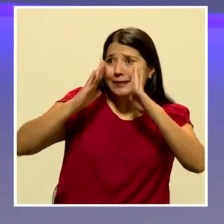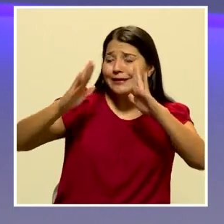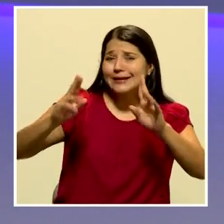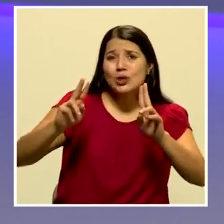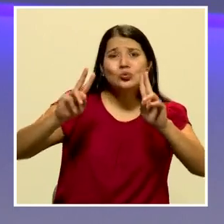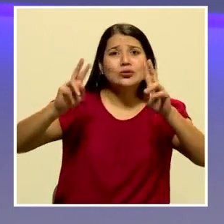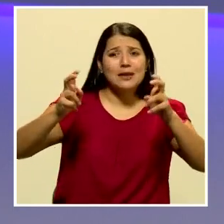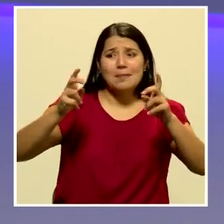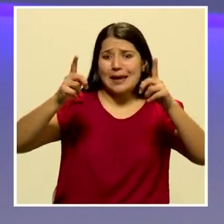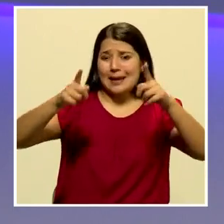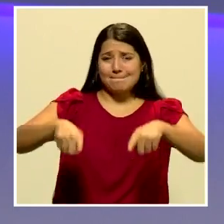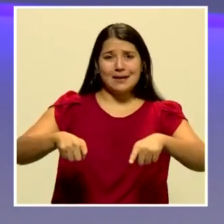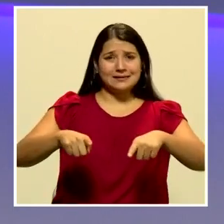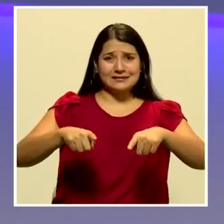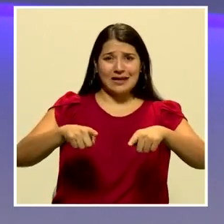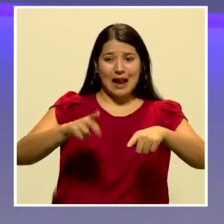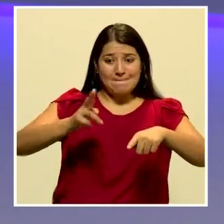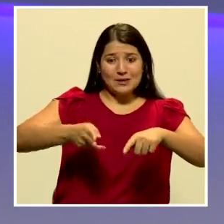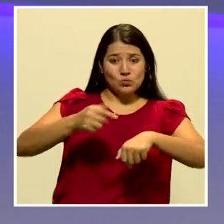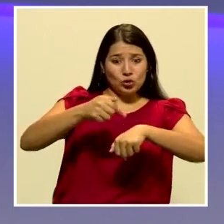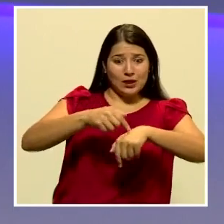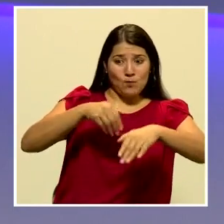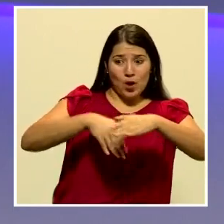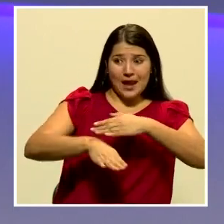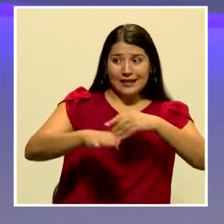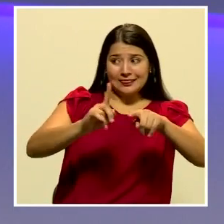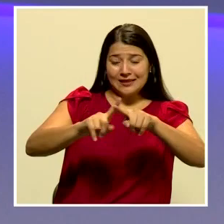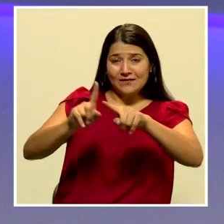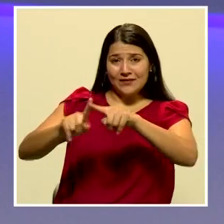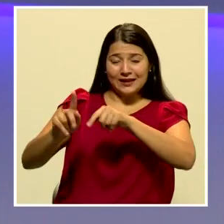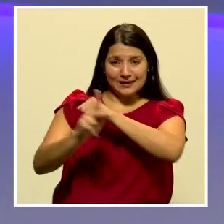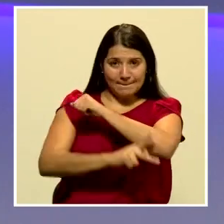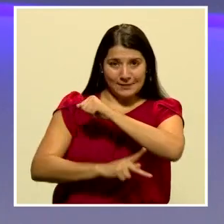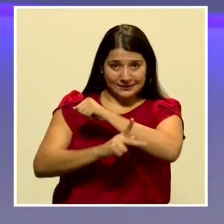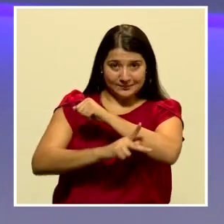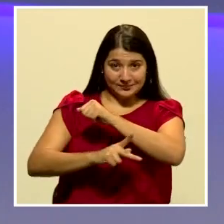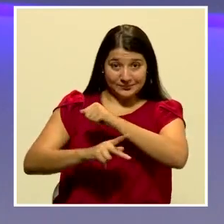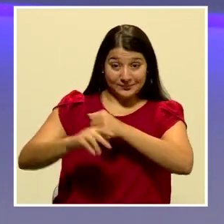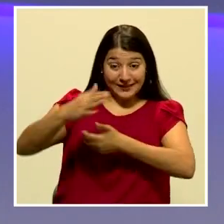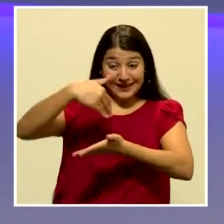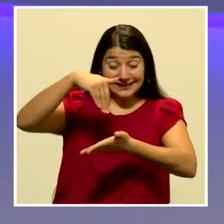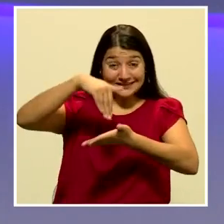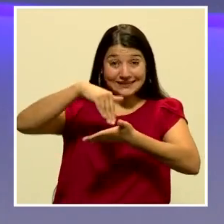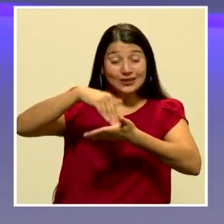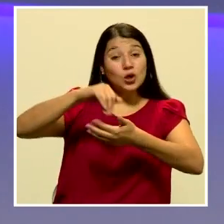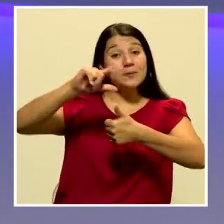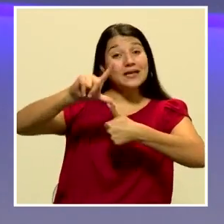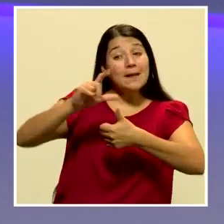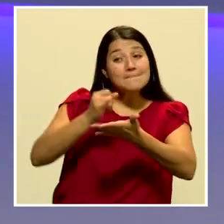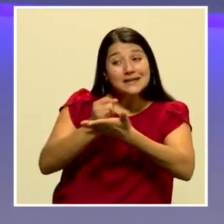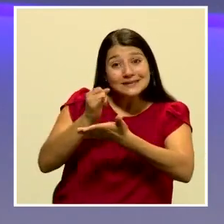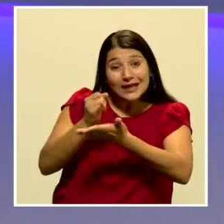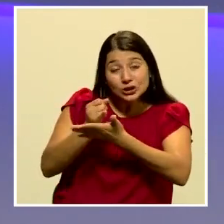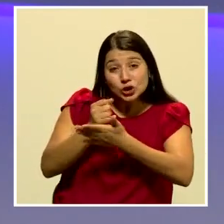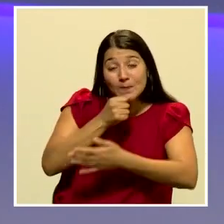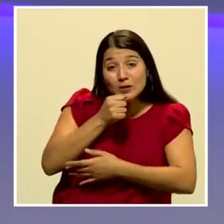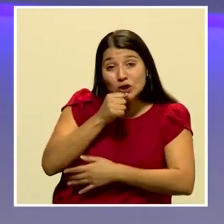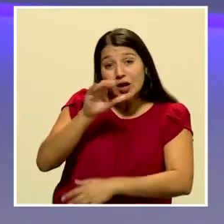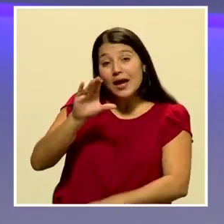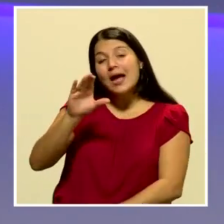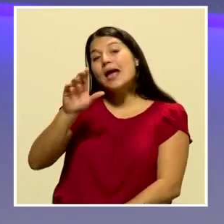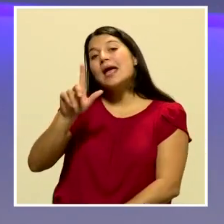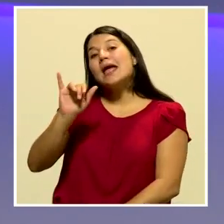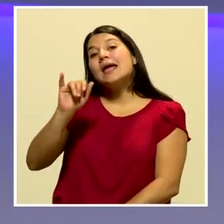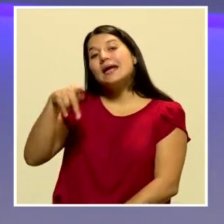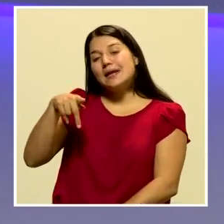países a la vez. El Centro Latinoamericano de Investigación Periodística, CLIP, agrupa a